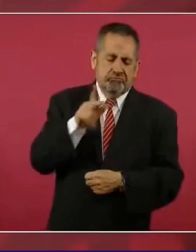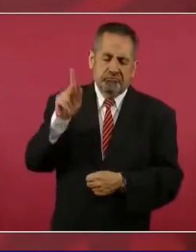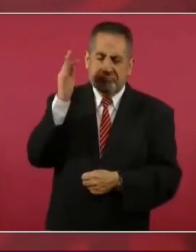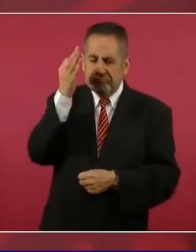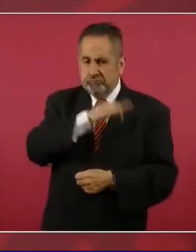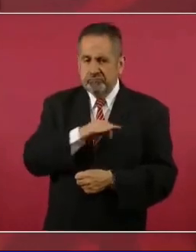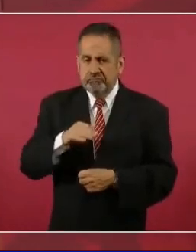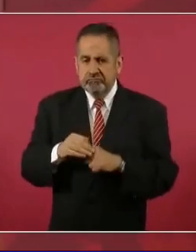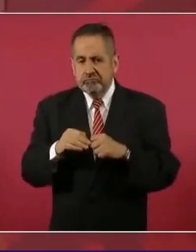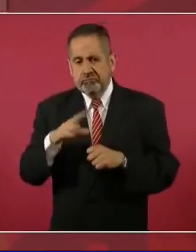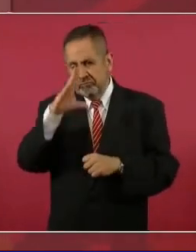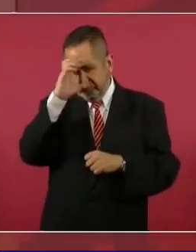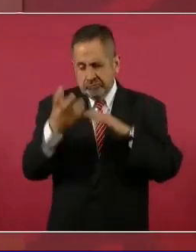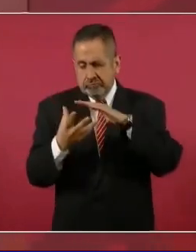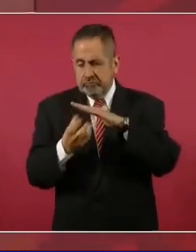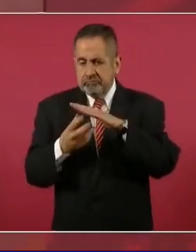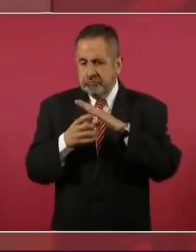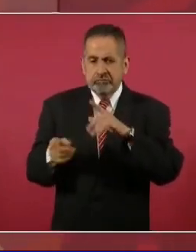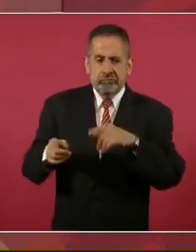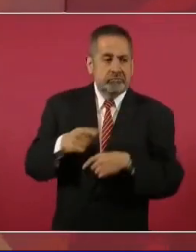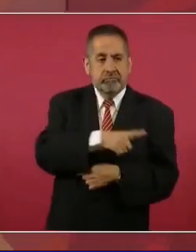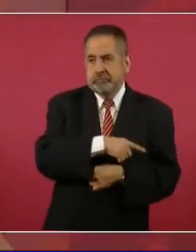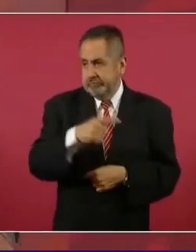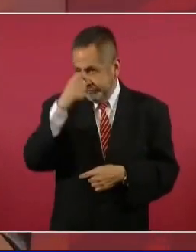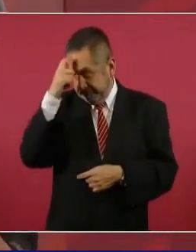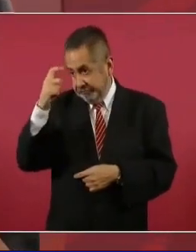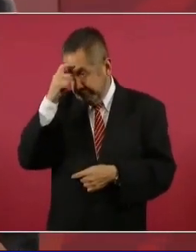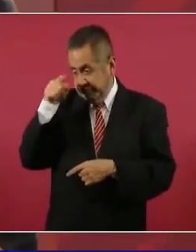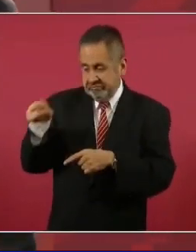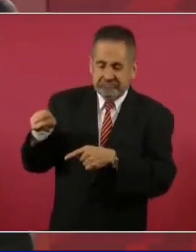son fotografías de pantalla, se inventó.